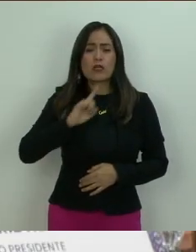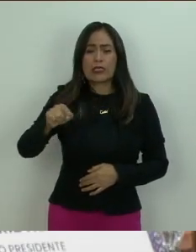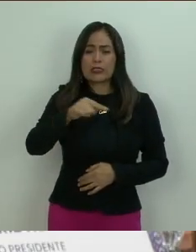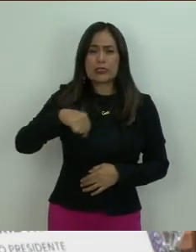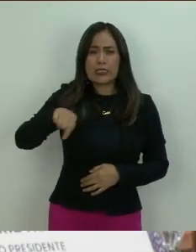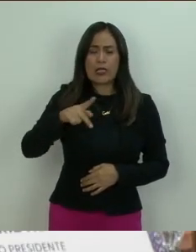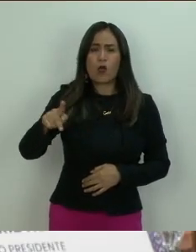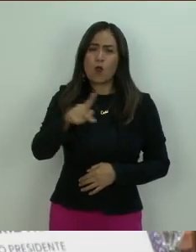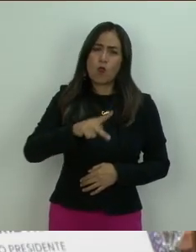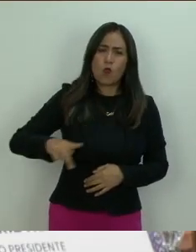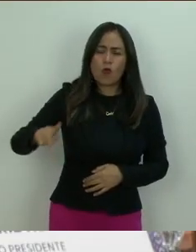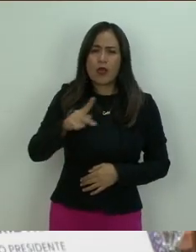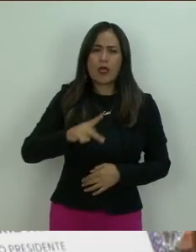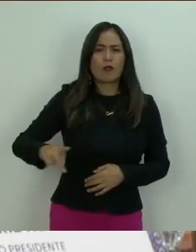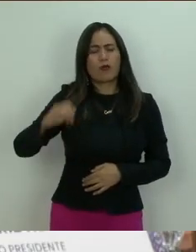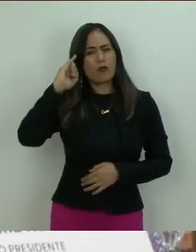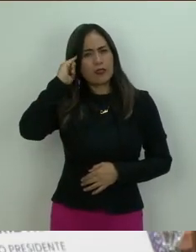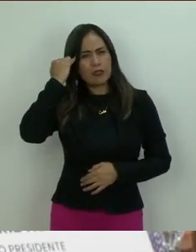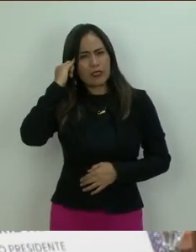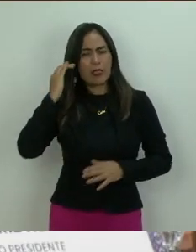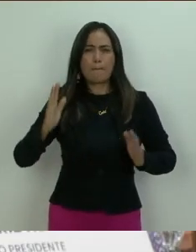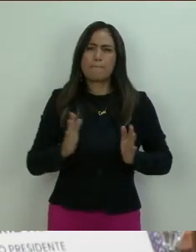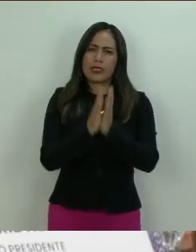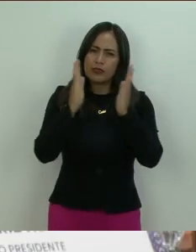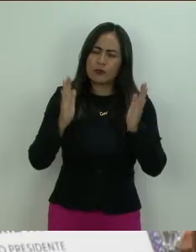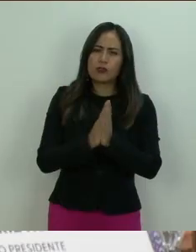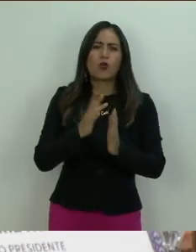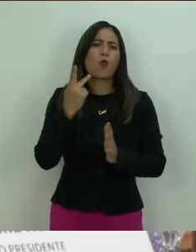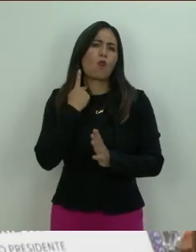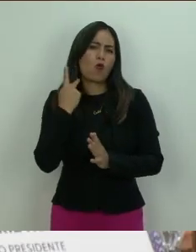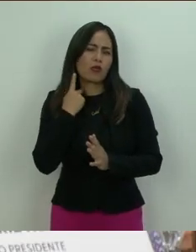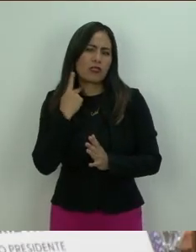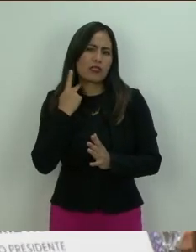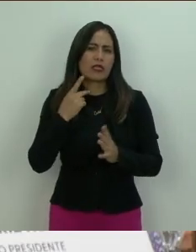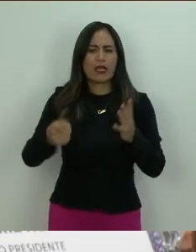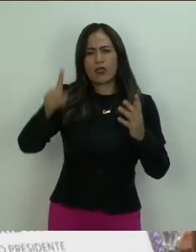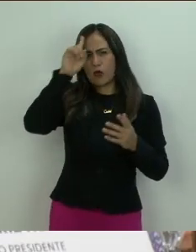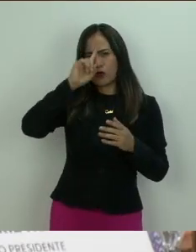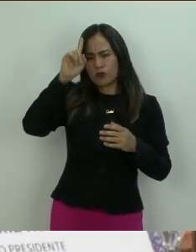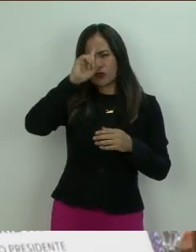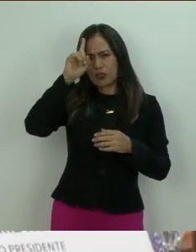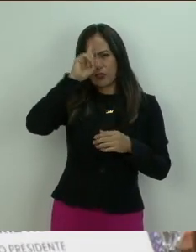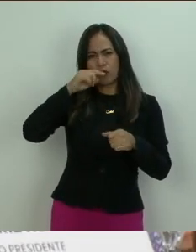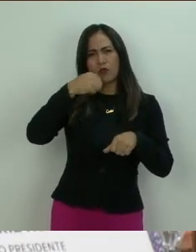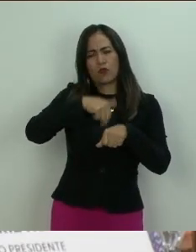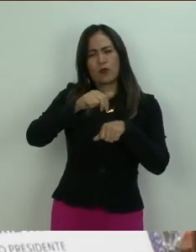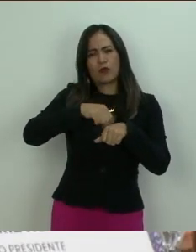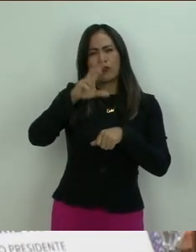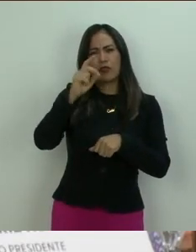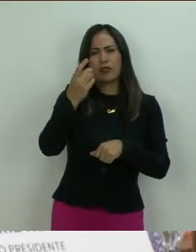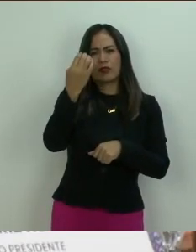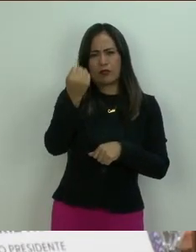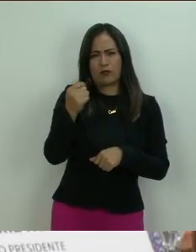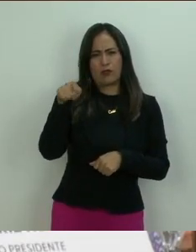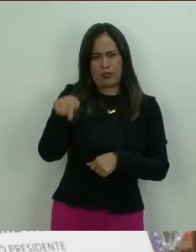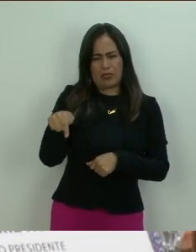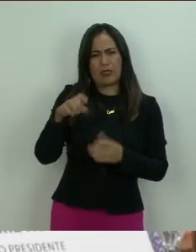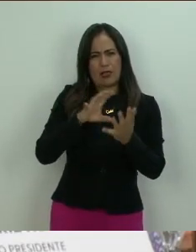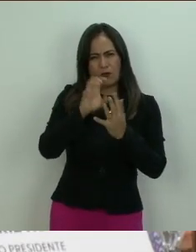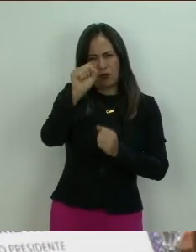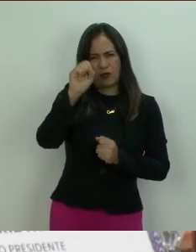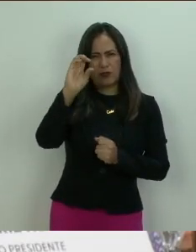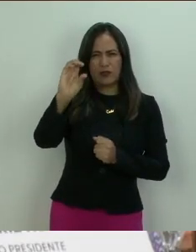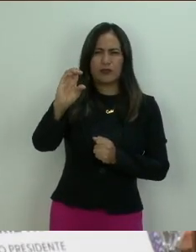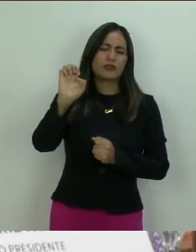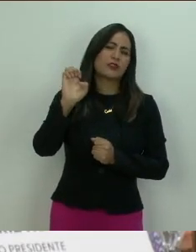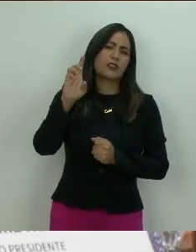política y pública de las mujeres indígenas a la luz de la Recomendación General 39 de la CEDAW, nos